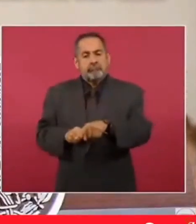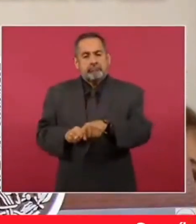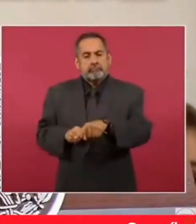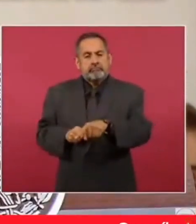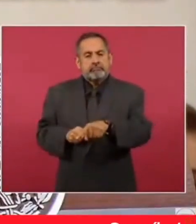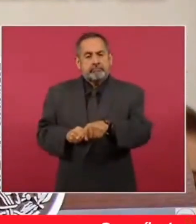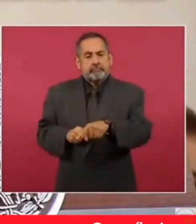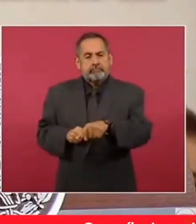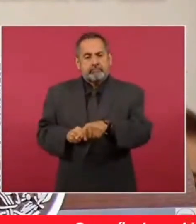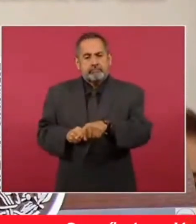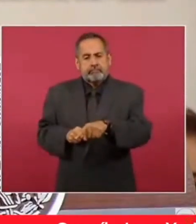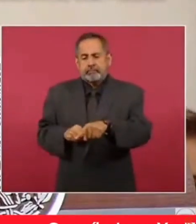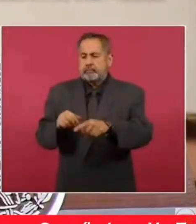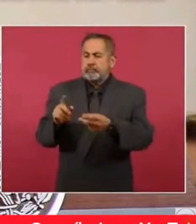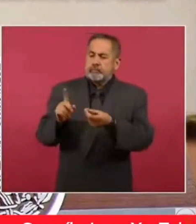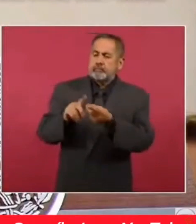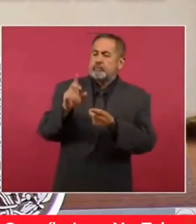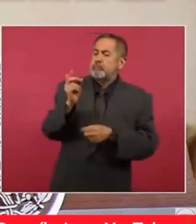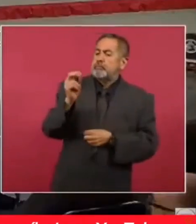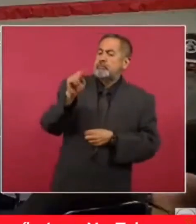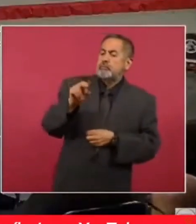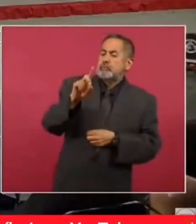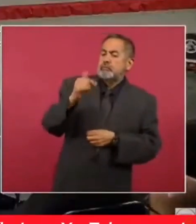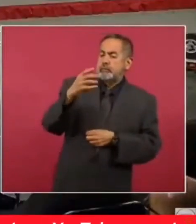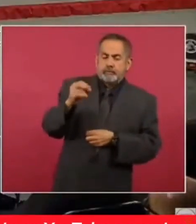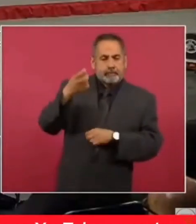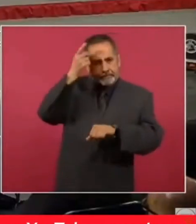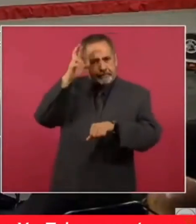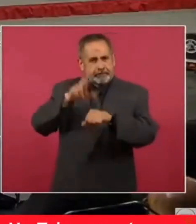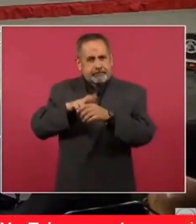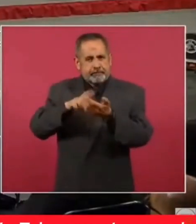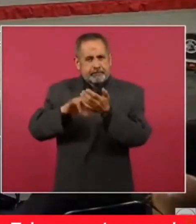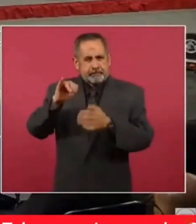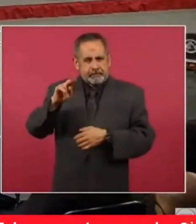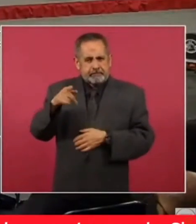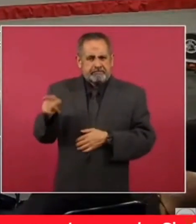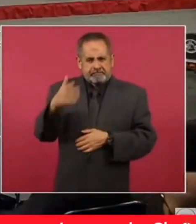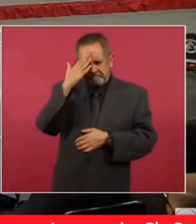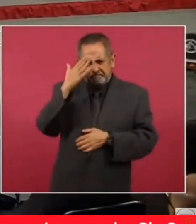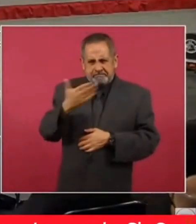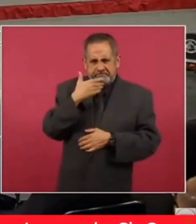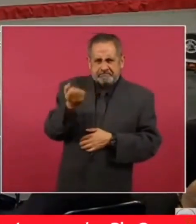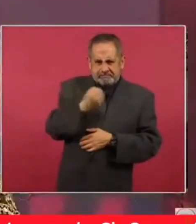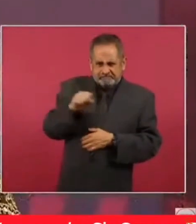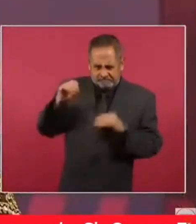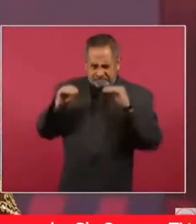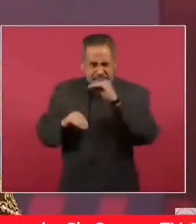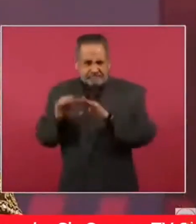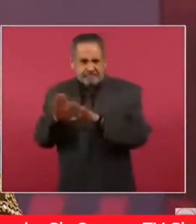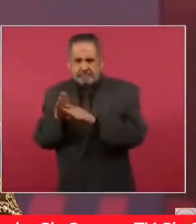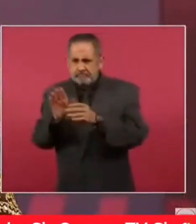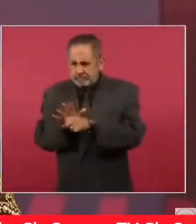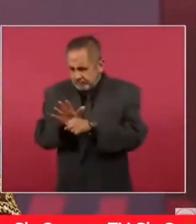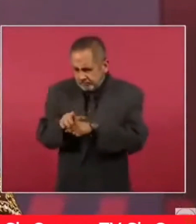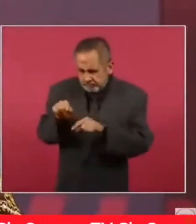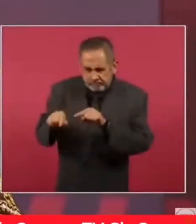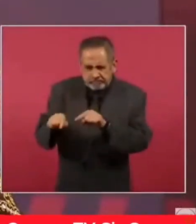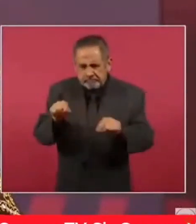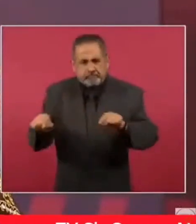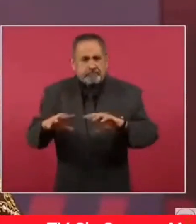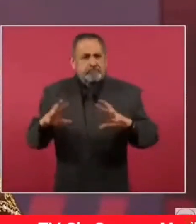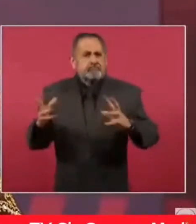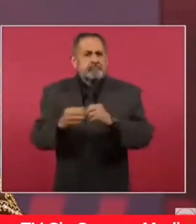además de don Diego, que es el director del INAH y que gracias a su talento se pudieron intervenir más